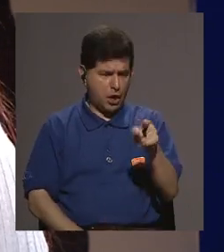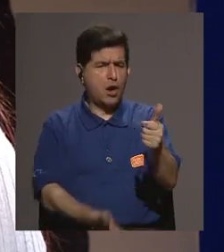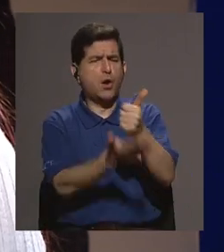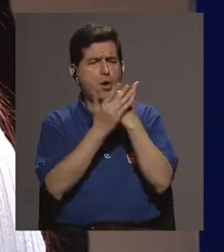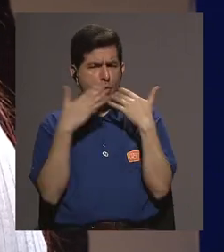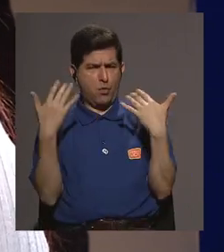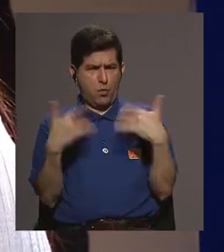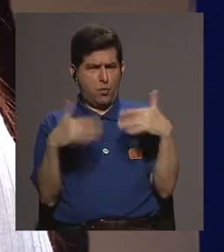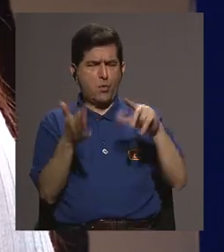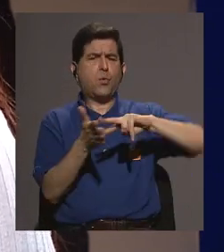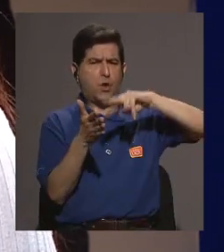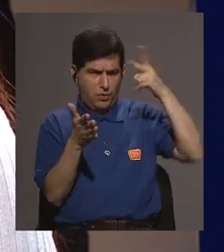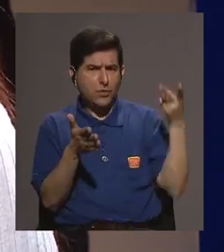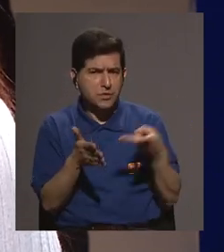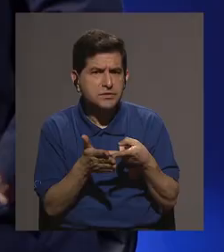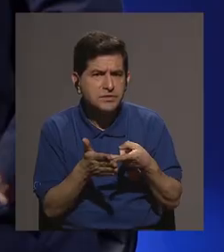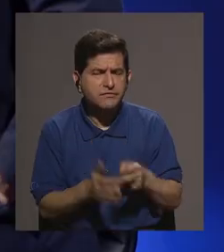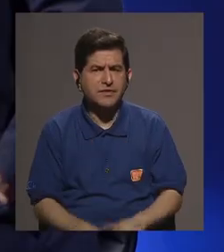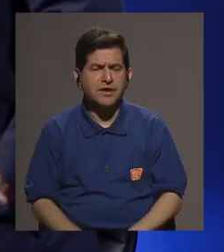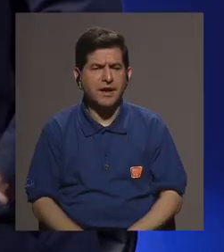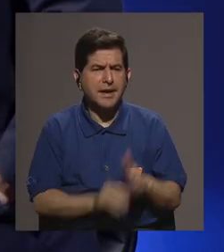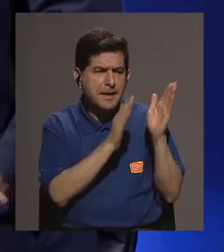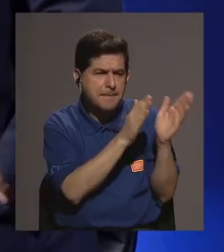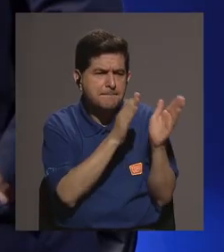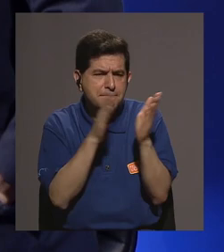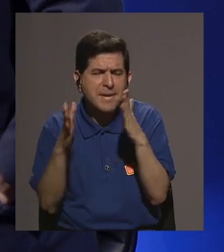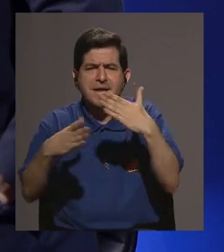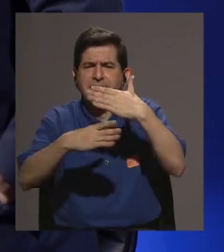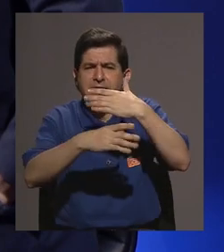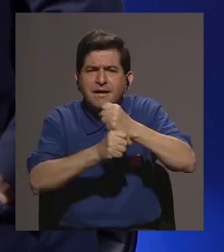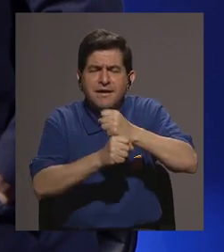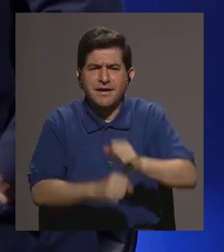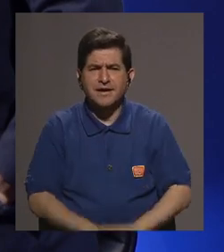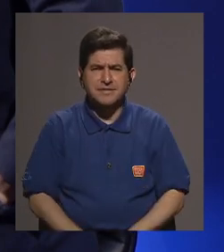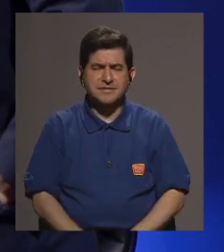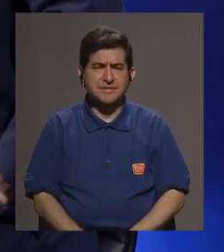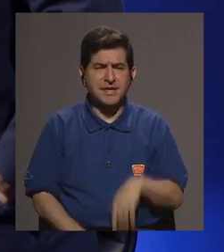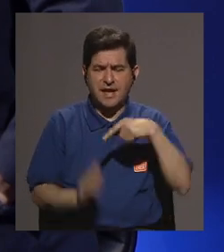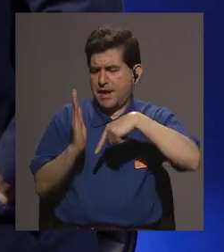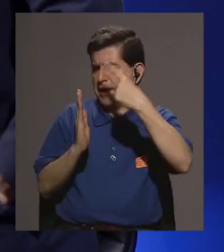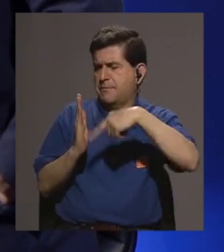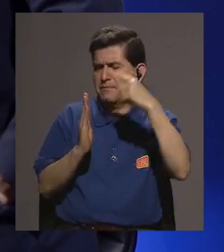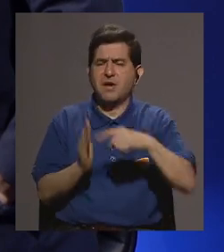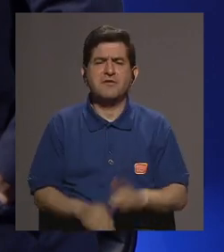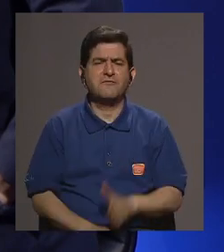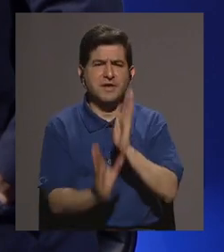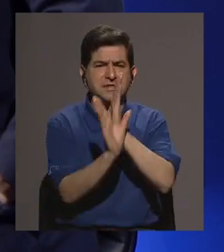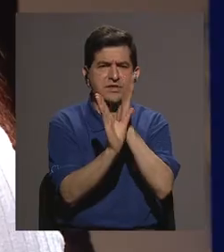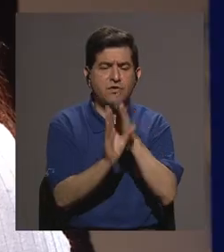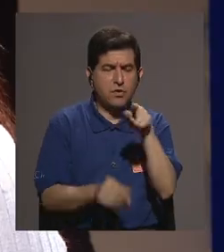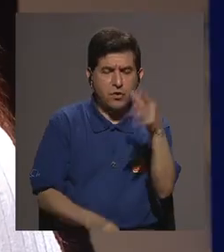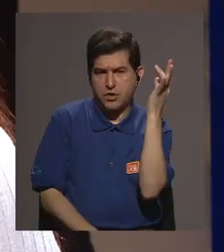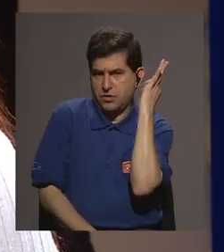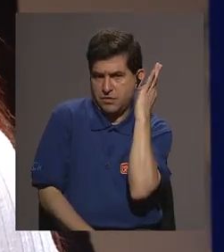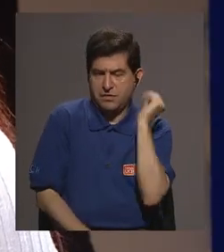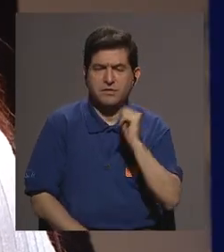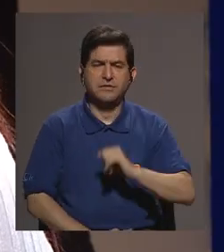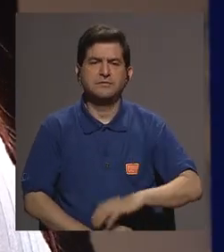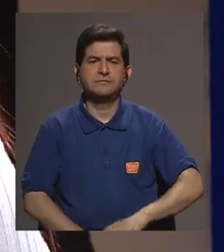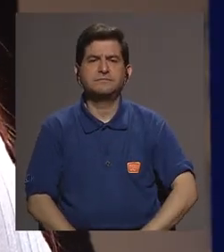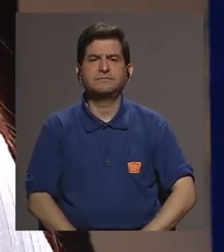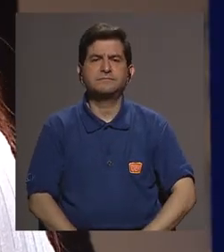éste el mayor muchísimo a lo que era pues planear cómo hacer el perfil psicológico de la